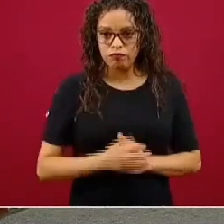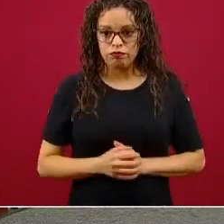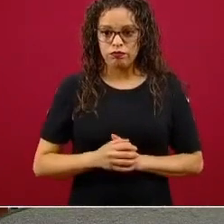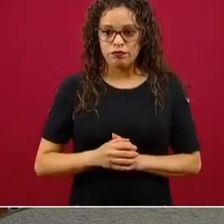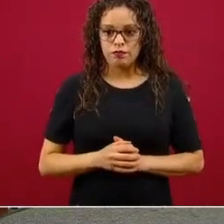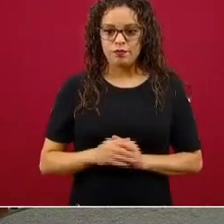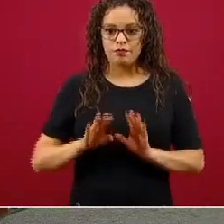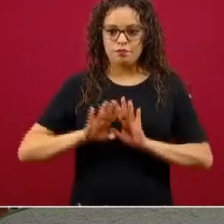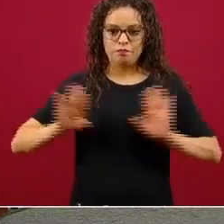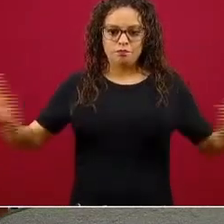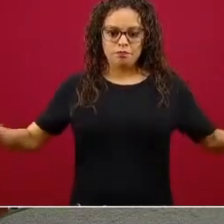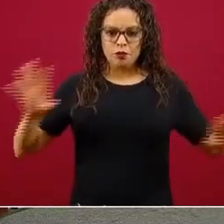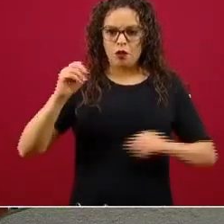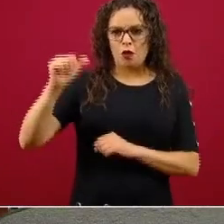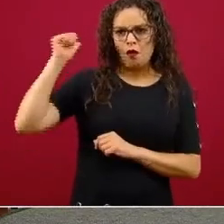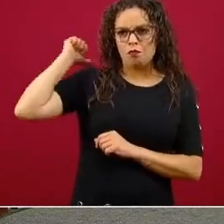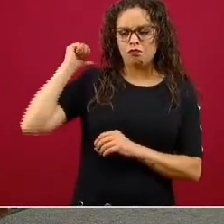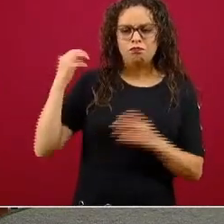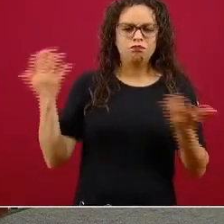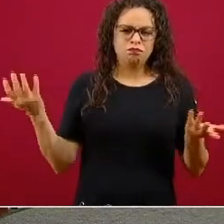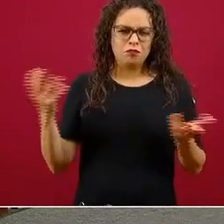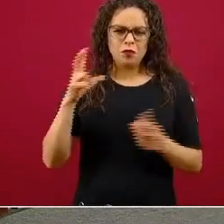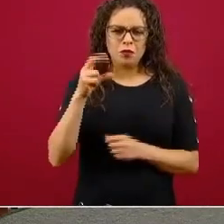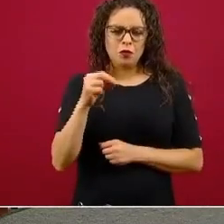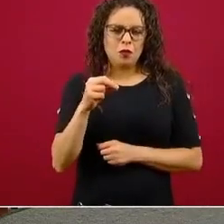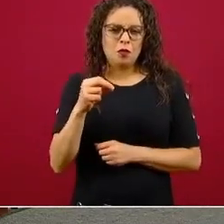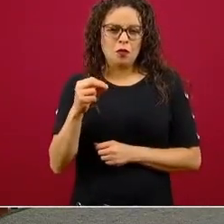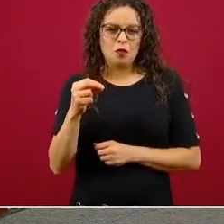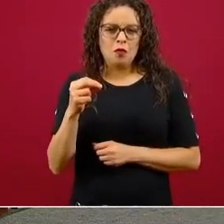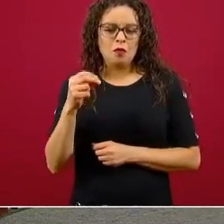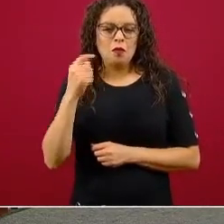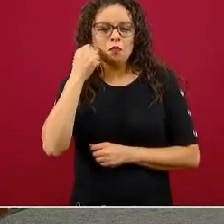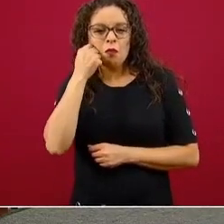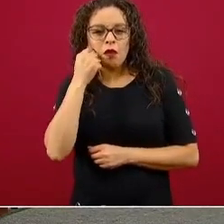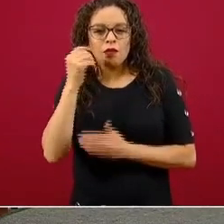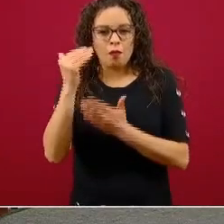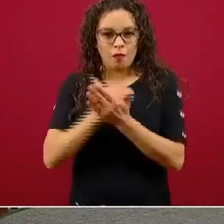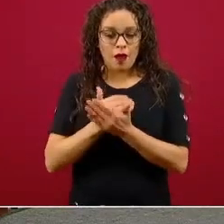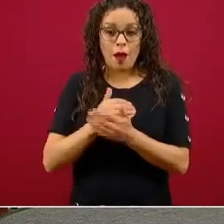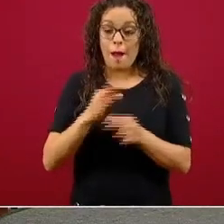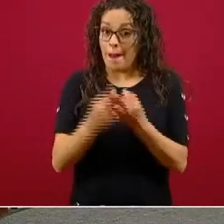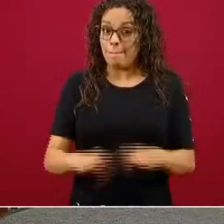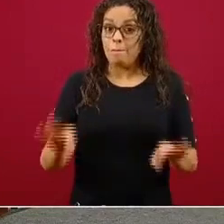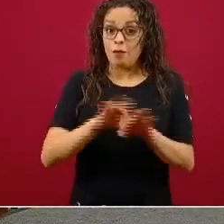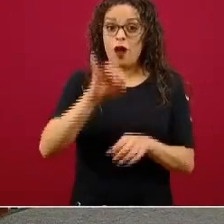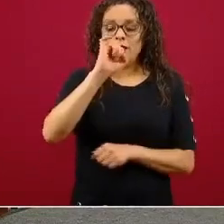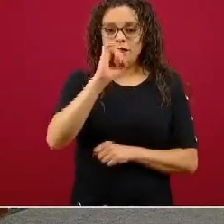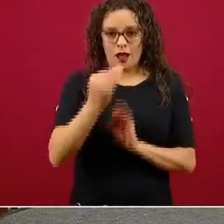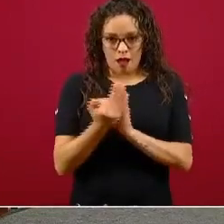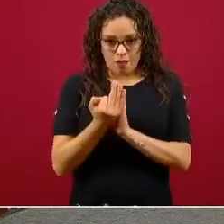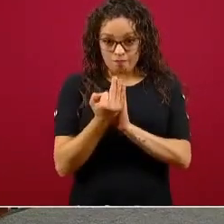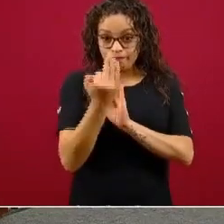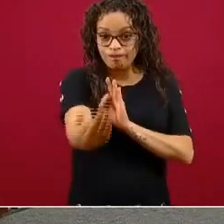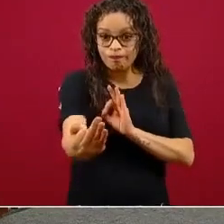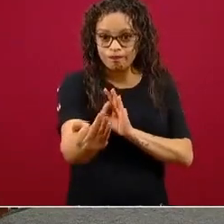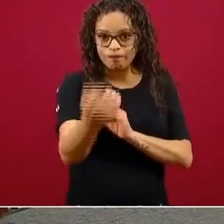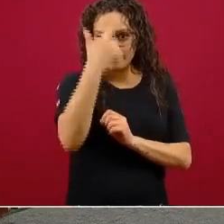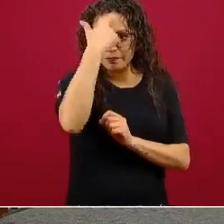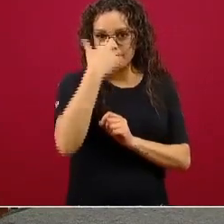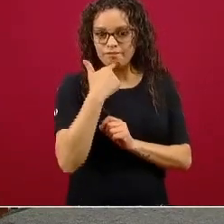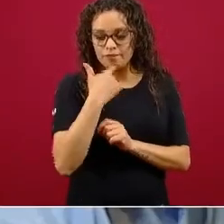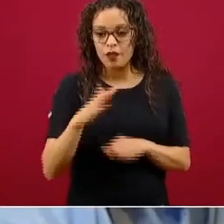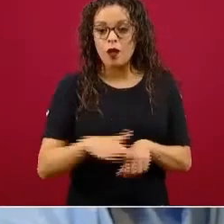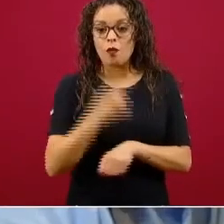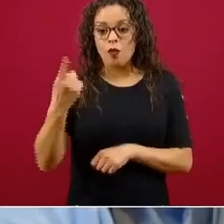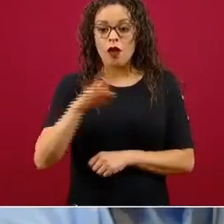espalda. El virus puede entrar a nuestra vía respiratoria por nariz, por boca, o puede llegar a los ojos a